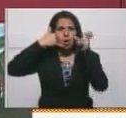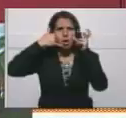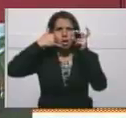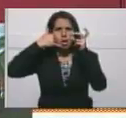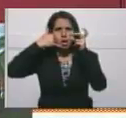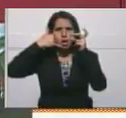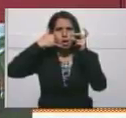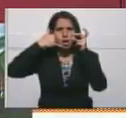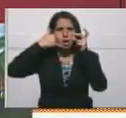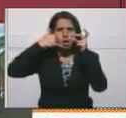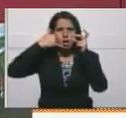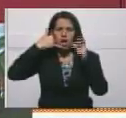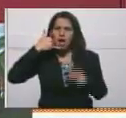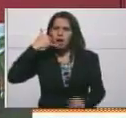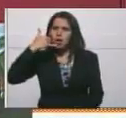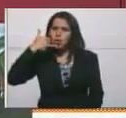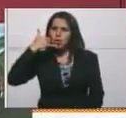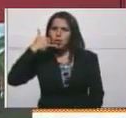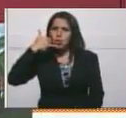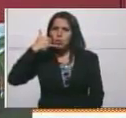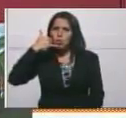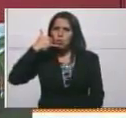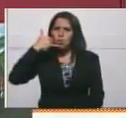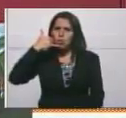¿Quién llama?